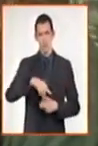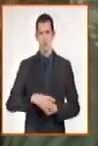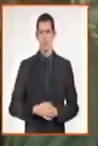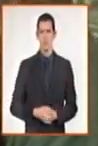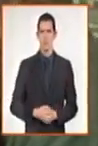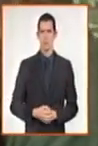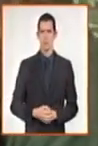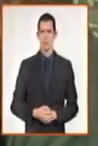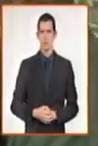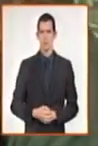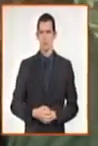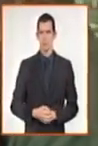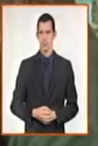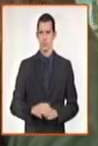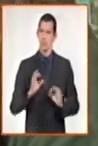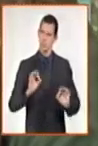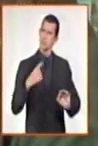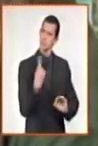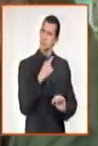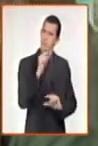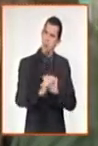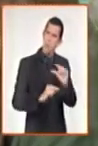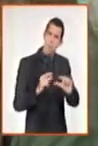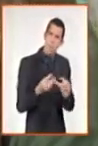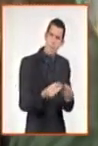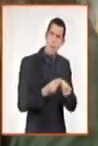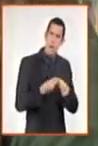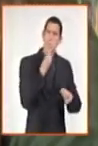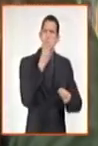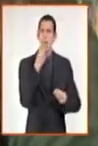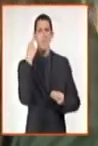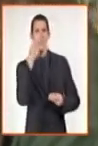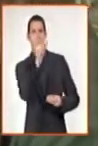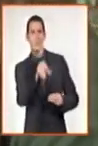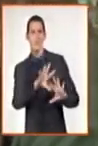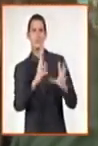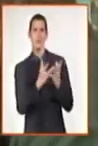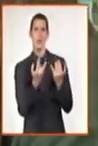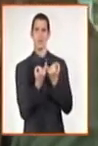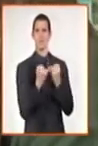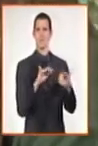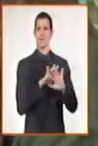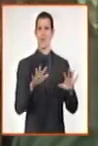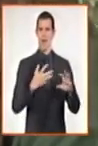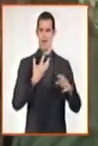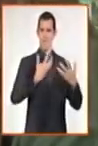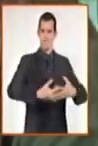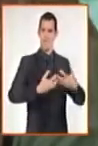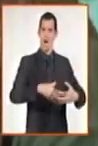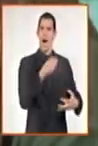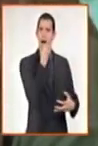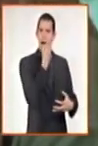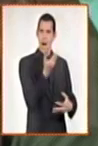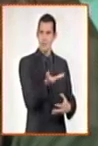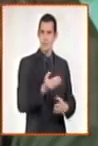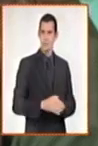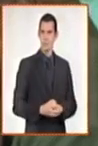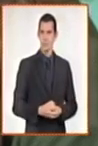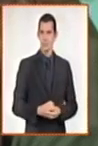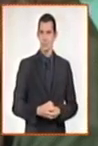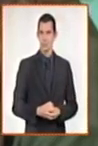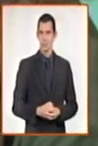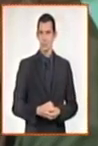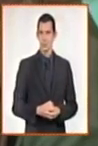queremos, ya como nosotros localmente vamos logrando que la gente se vaya independizando en la producción de alimentos. Y donde quiera se puede producir los alimentos de la